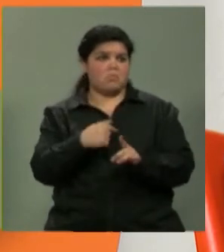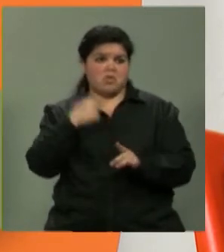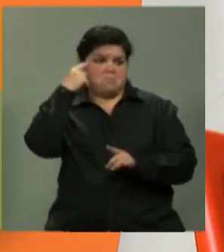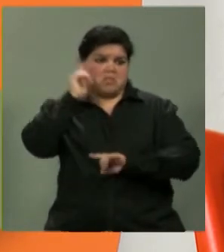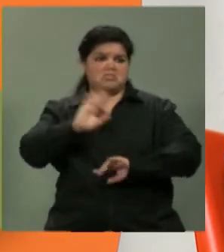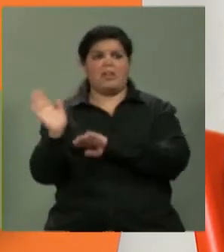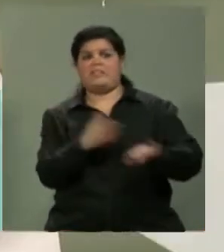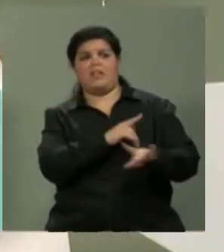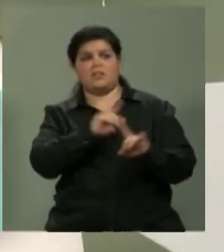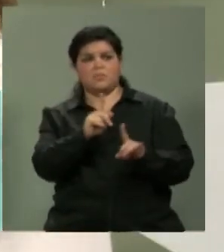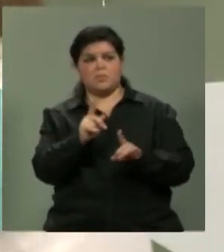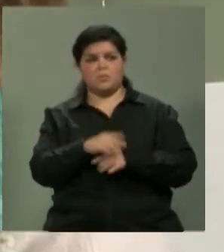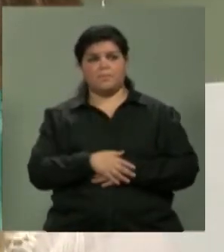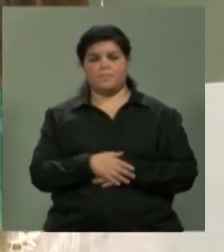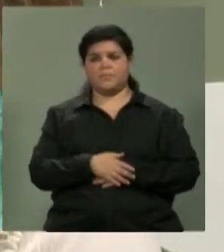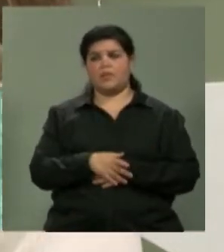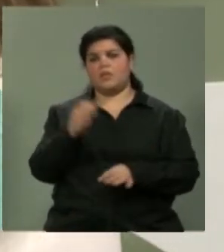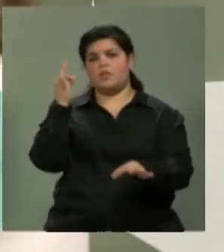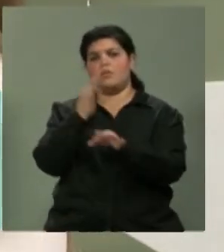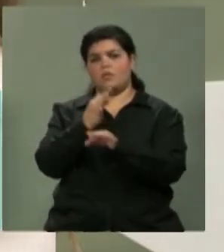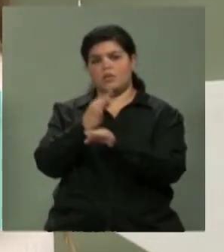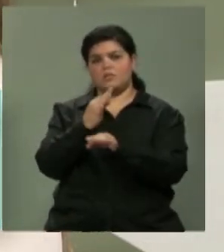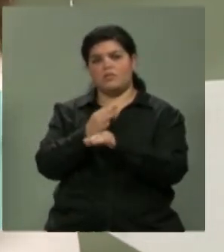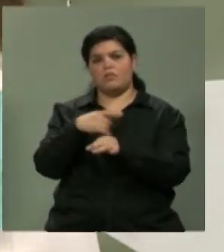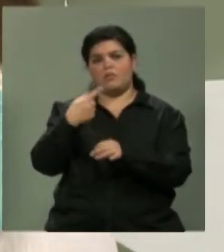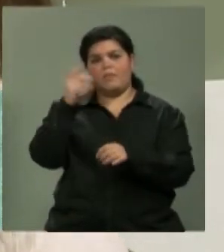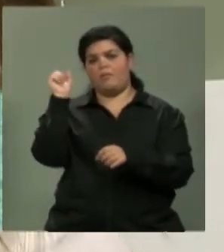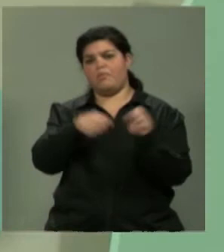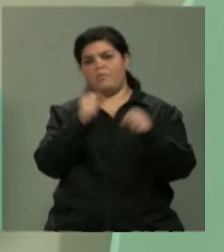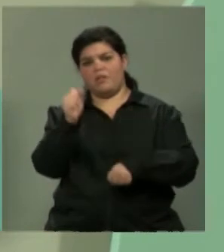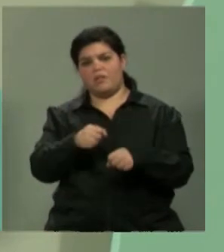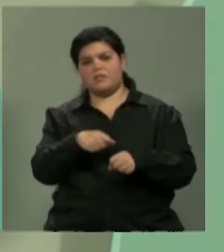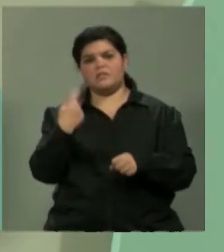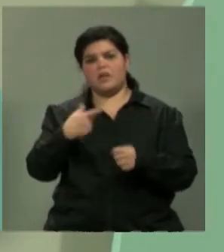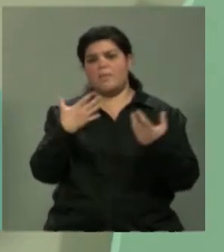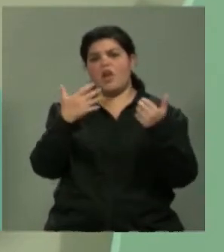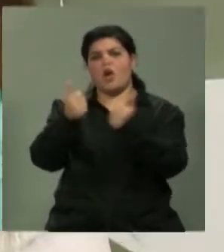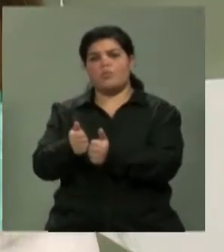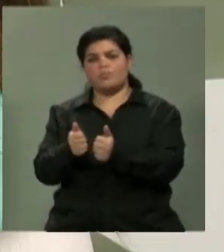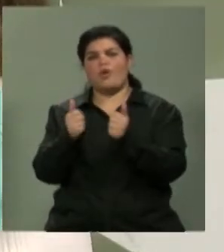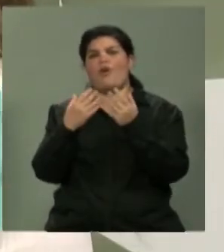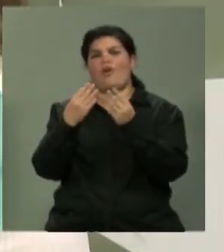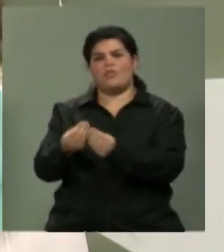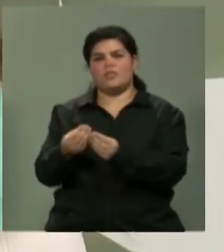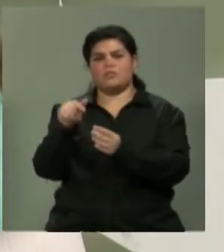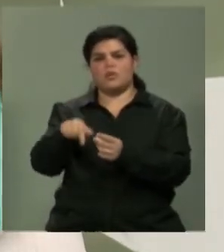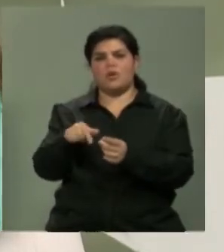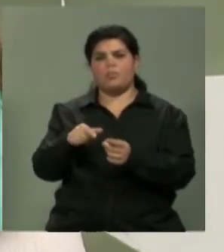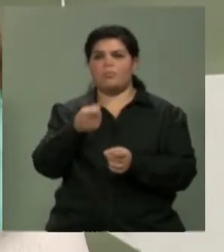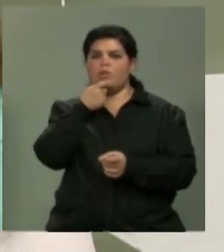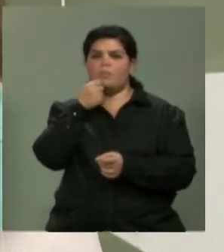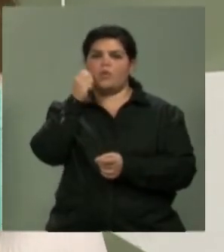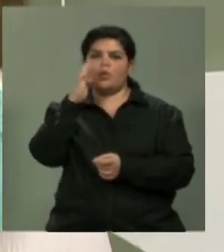al contrario. Vemos que se está dejando de lado la educación, que se están dejando de lado todos los espacios de contención de los jóvenes, como por ejemplo los clubes